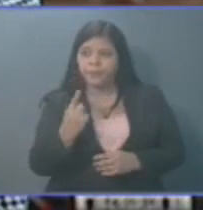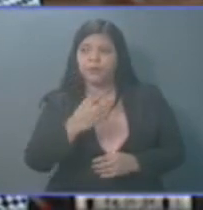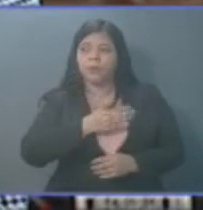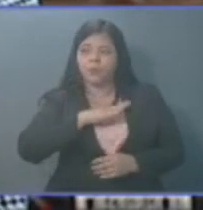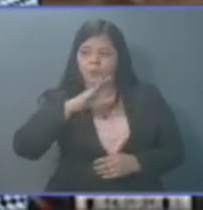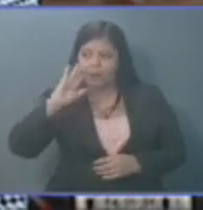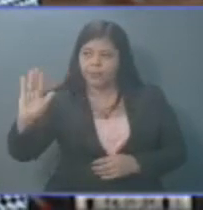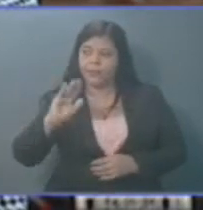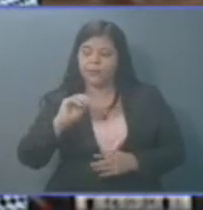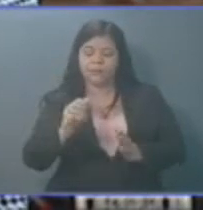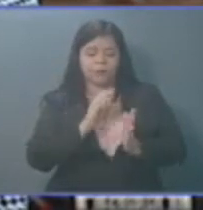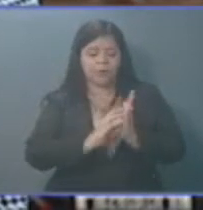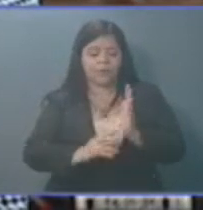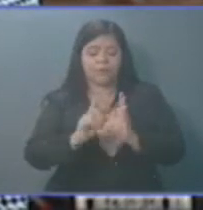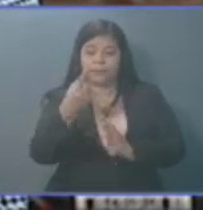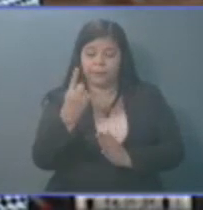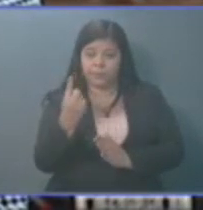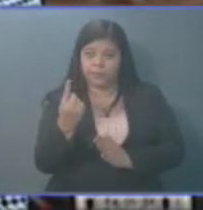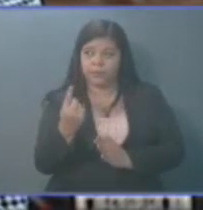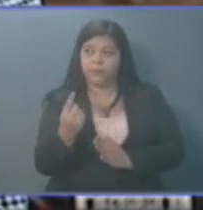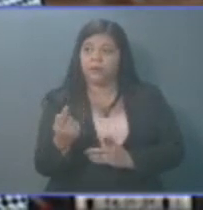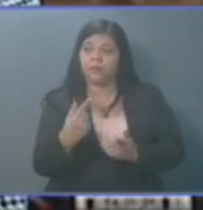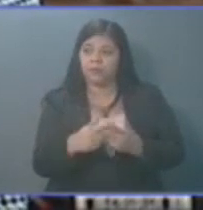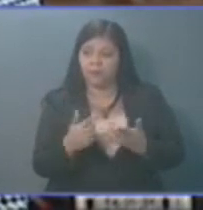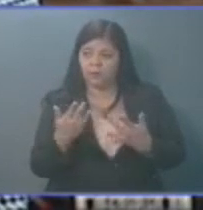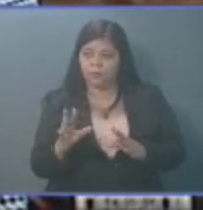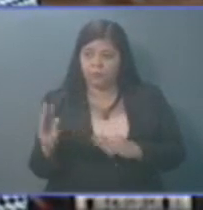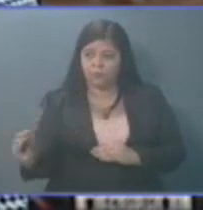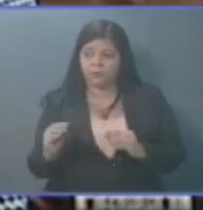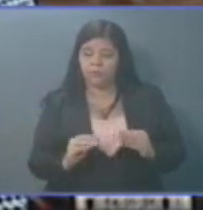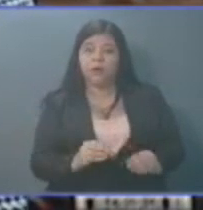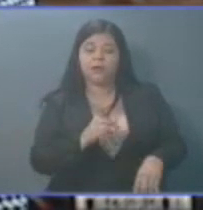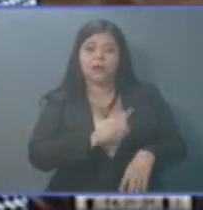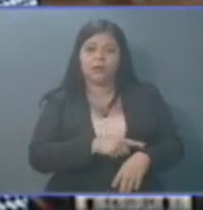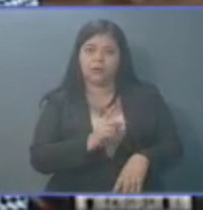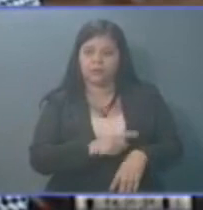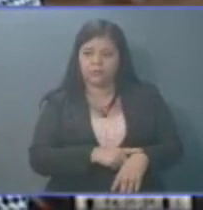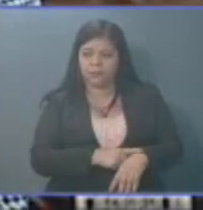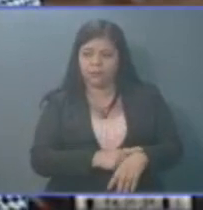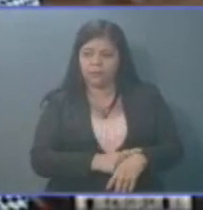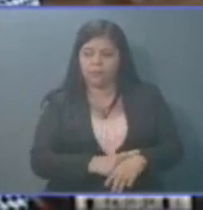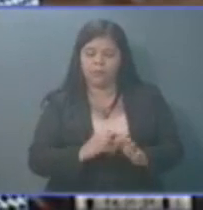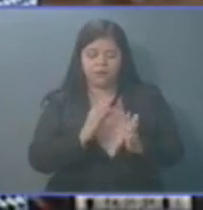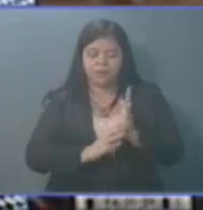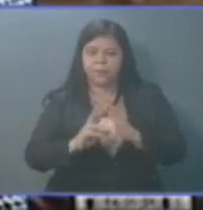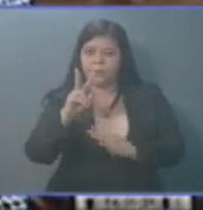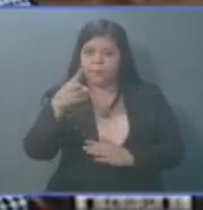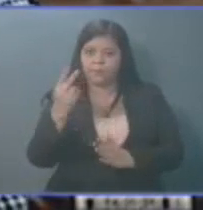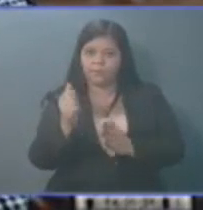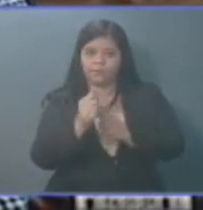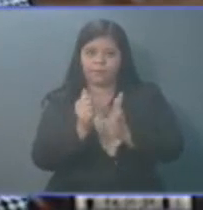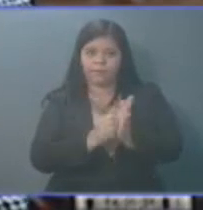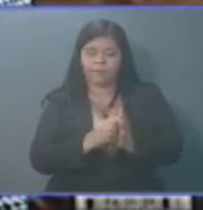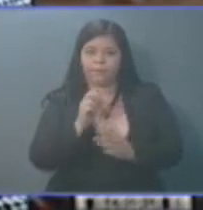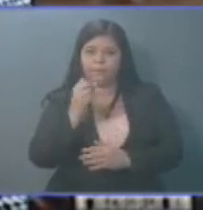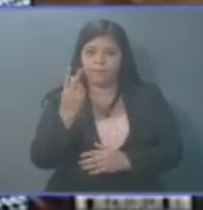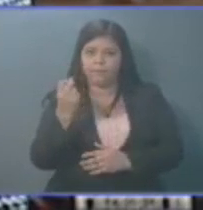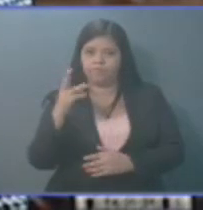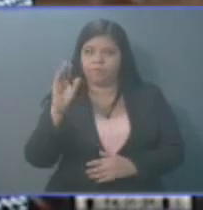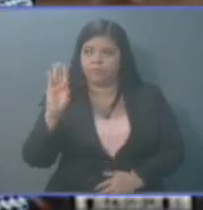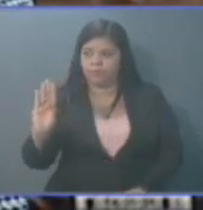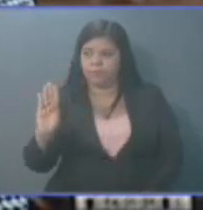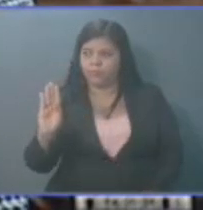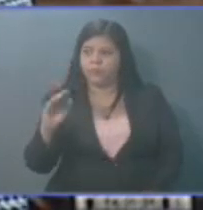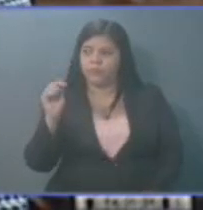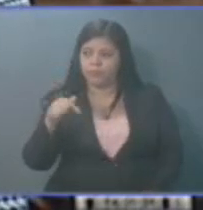al inciso primero de este artículo mientras esté vigente el plazo del inciso segundo del artículo 12B